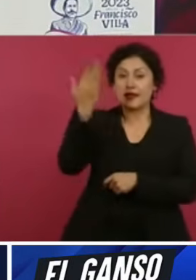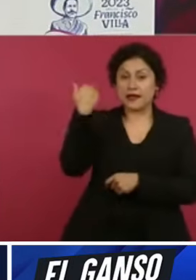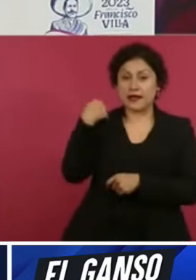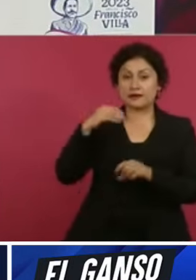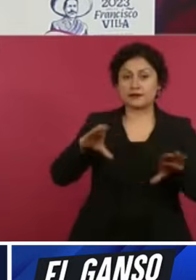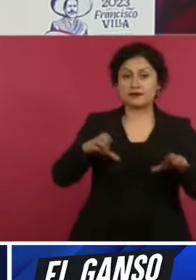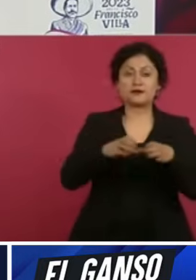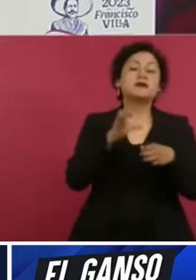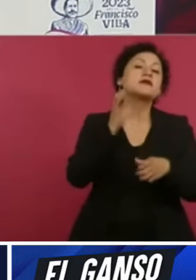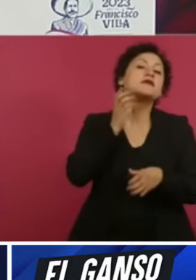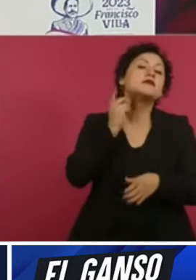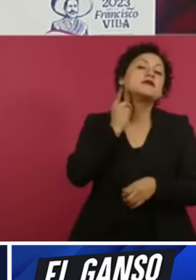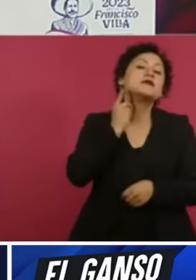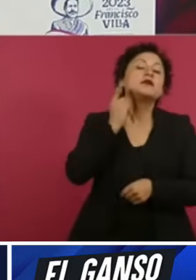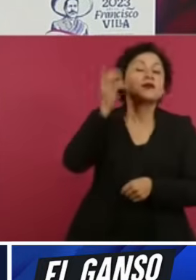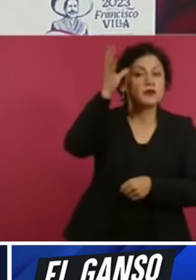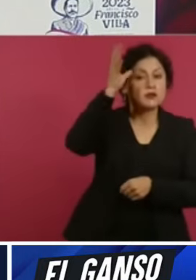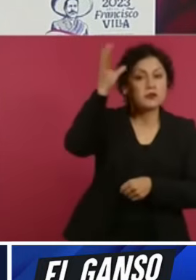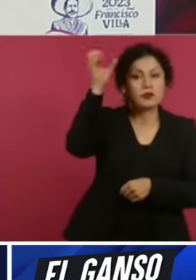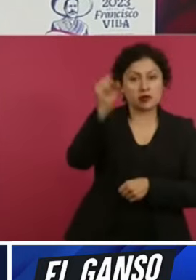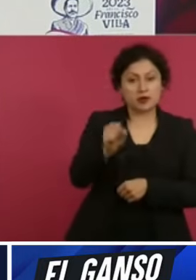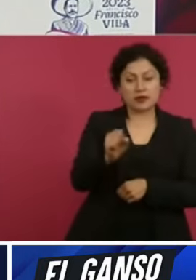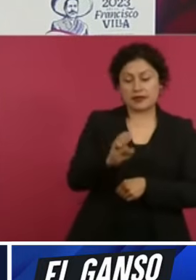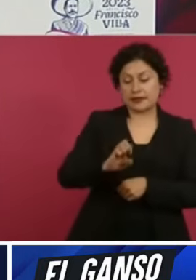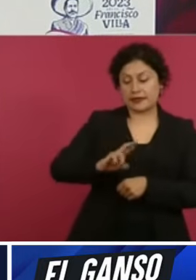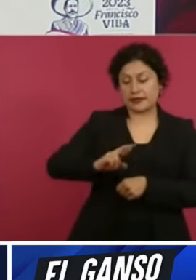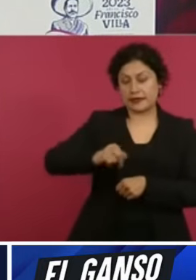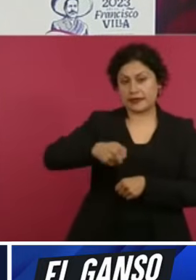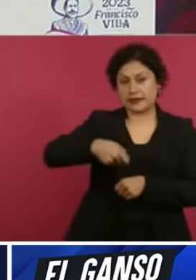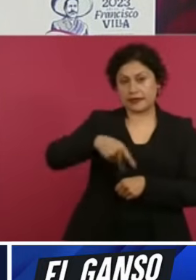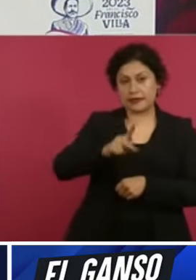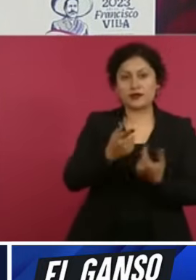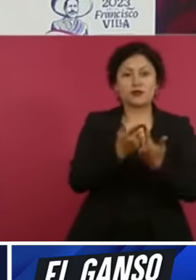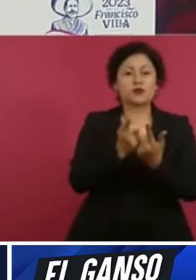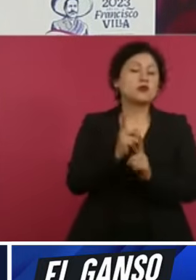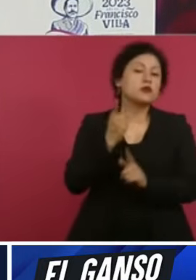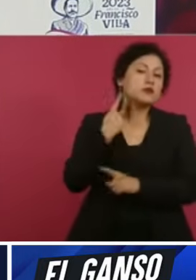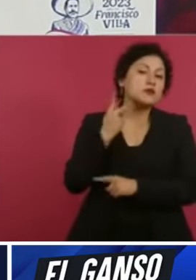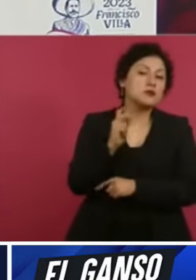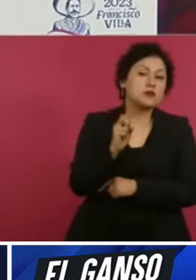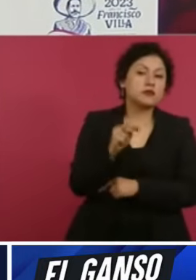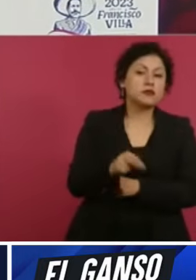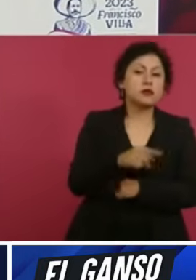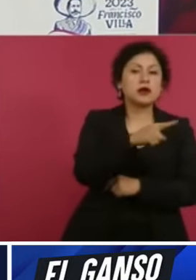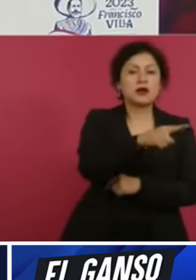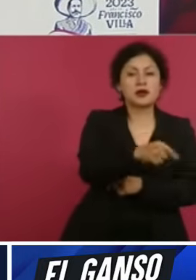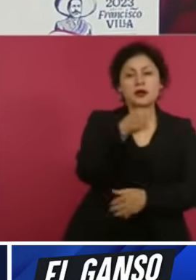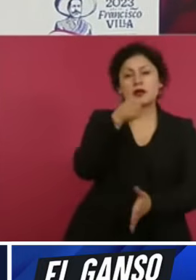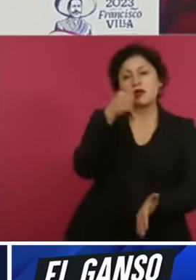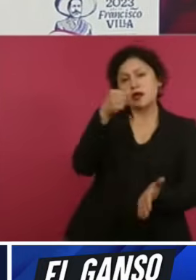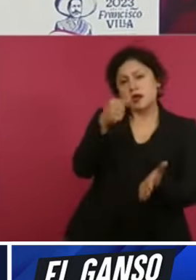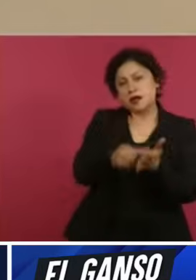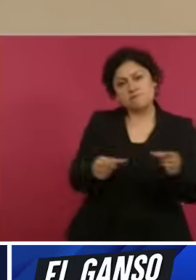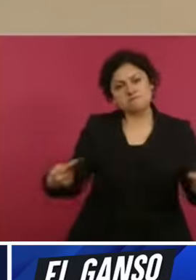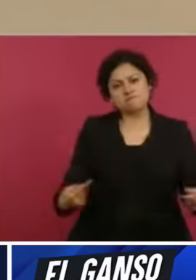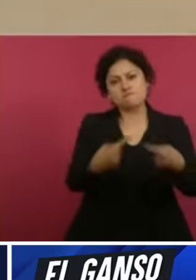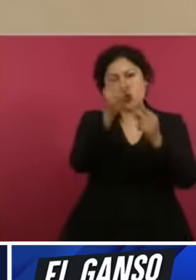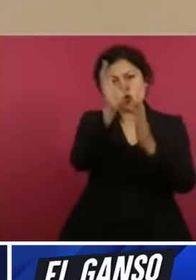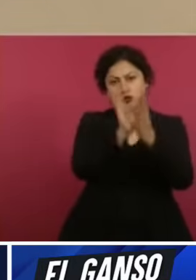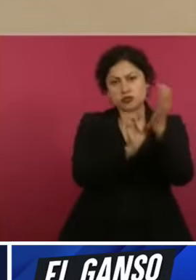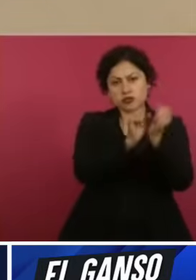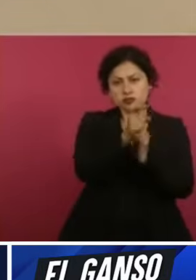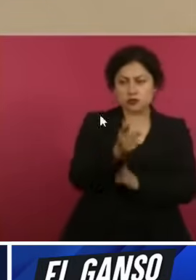Morelos Francisco er Sánchez Zavala del pan presentó una controversia constitucional ante la suprema